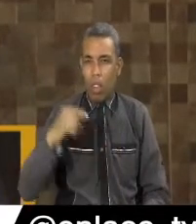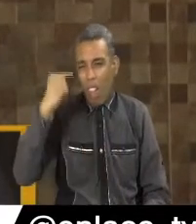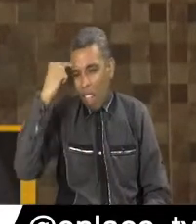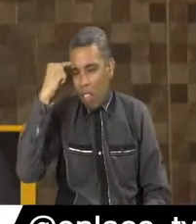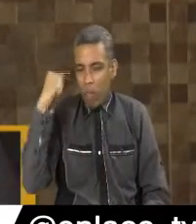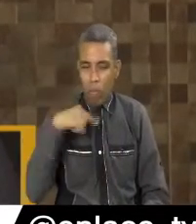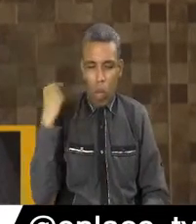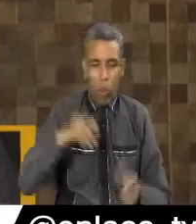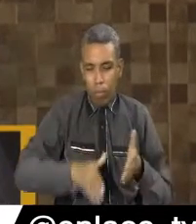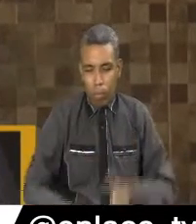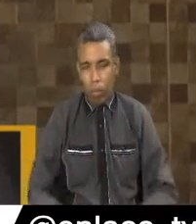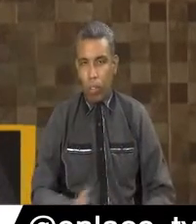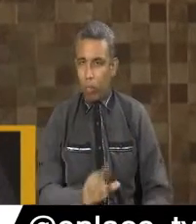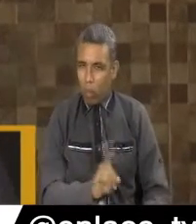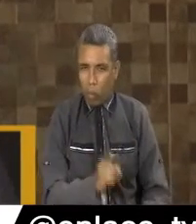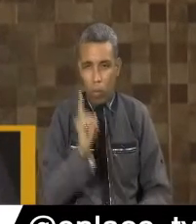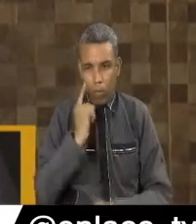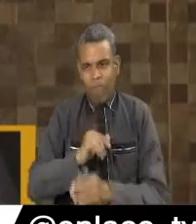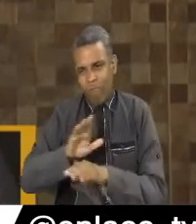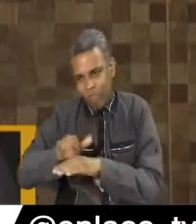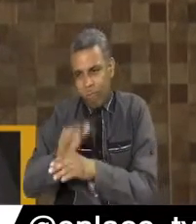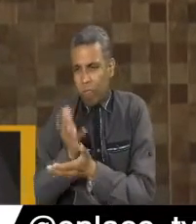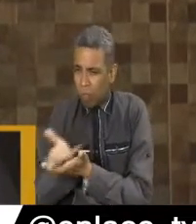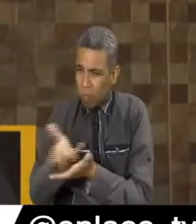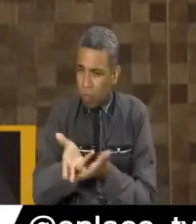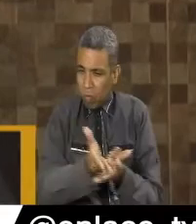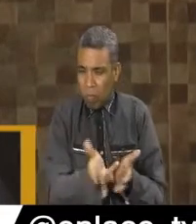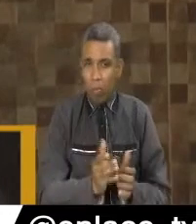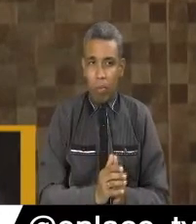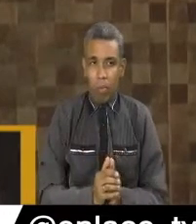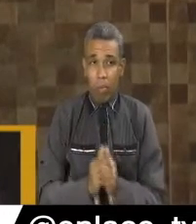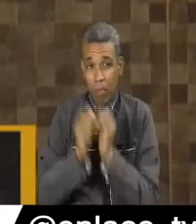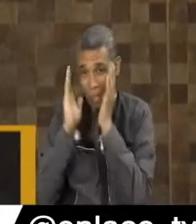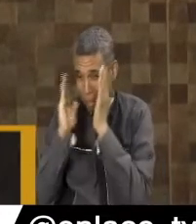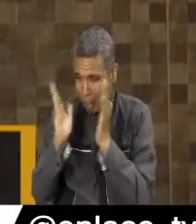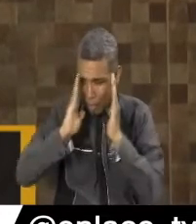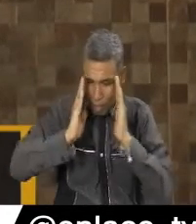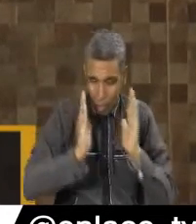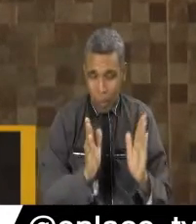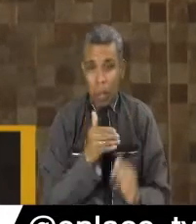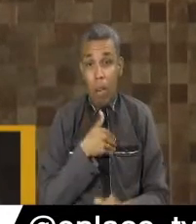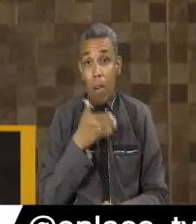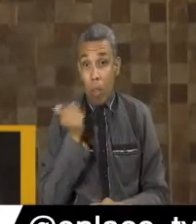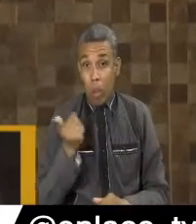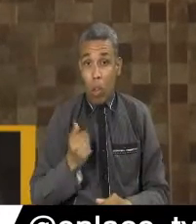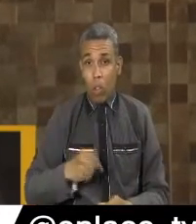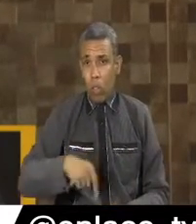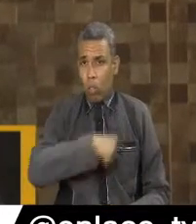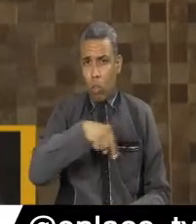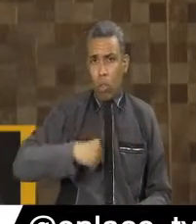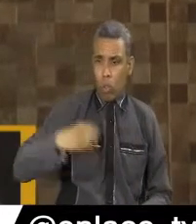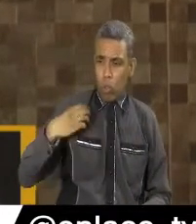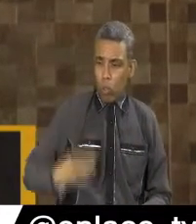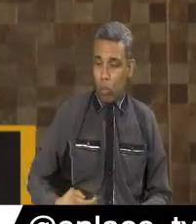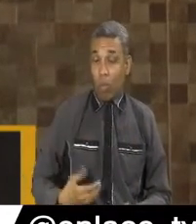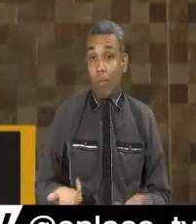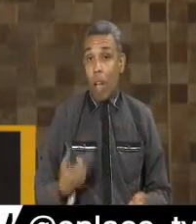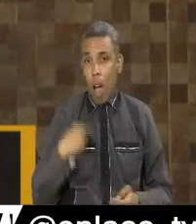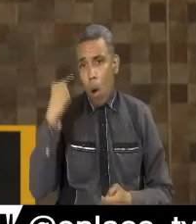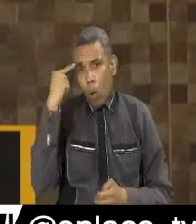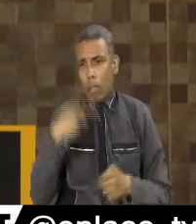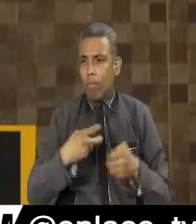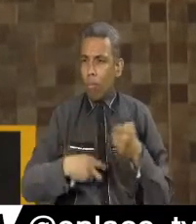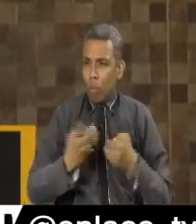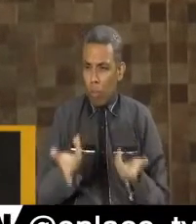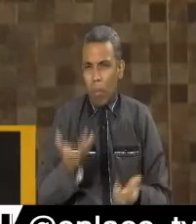inobservado y prácticamente no atendido, y pues como ciudadanos nos preocupa esa situación de salud mental que está viviendo la ciudad.